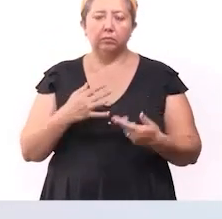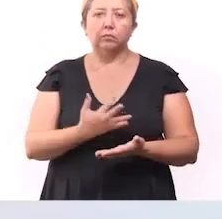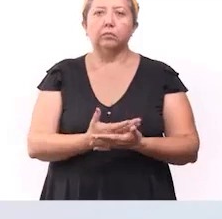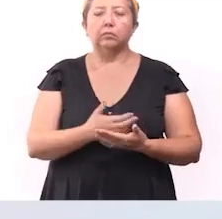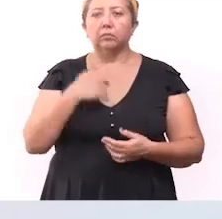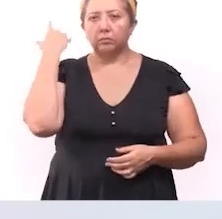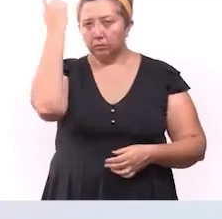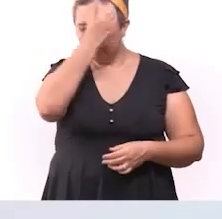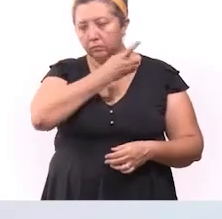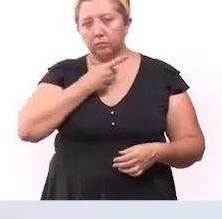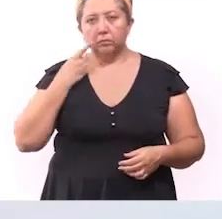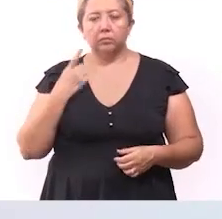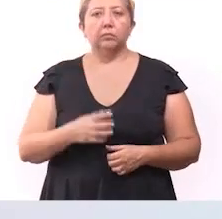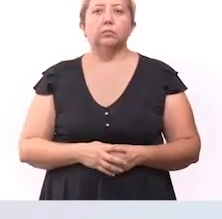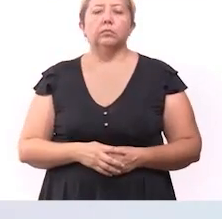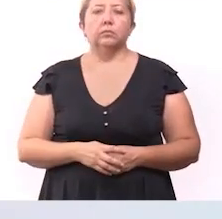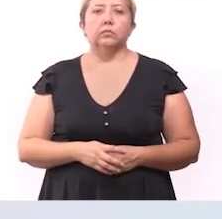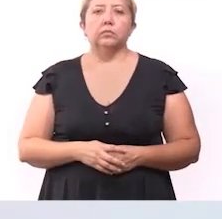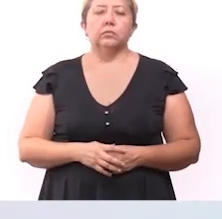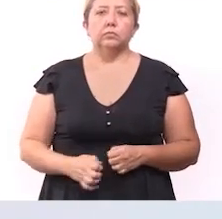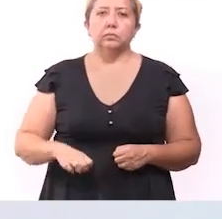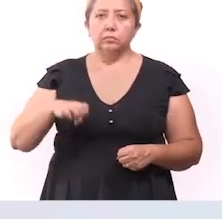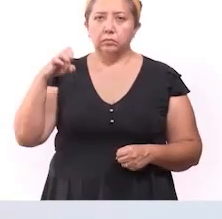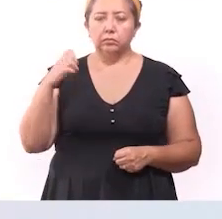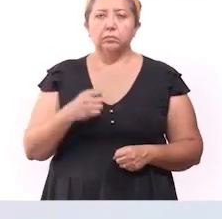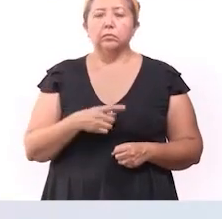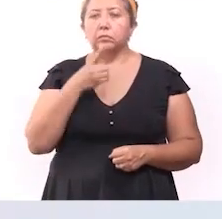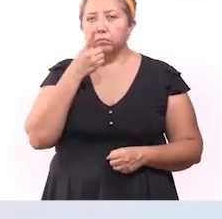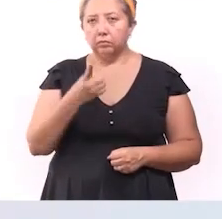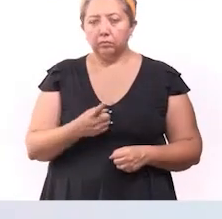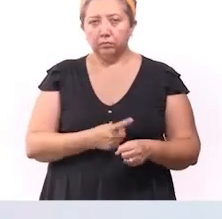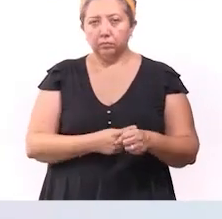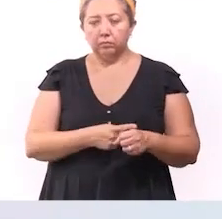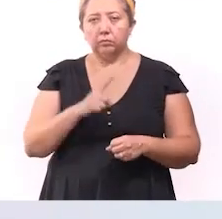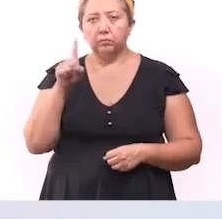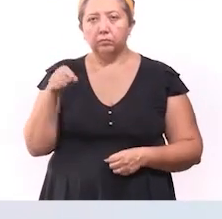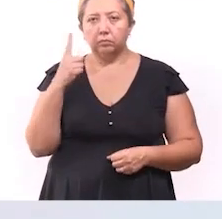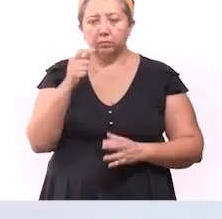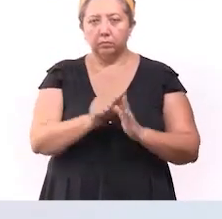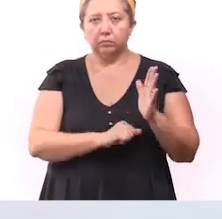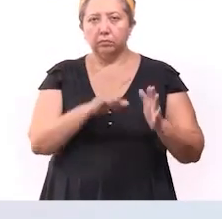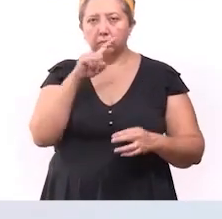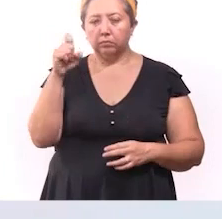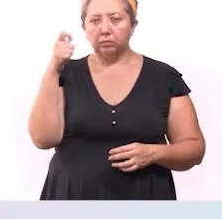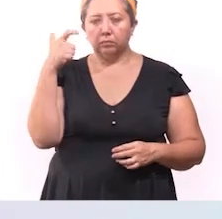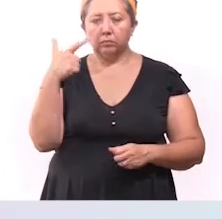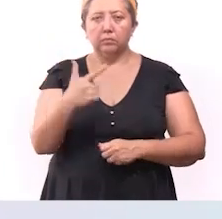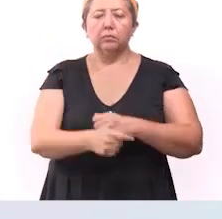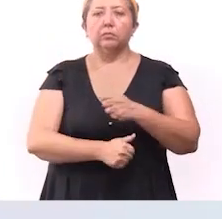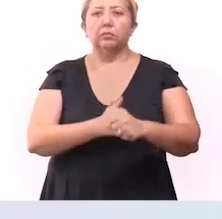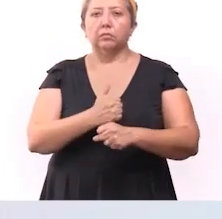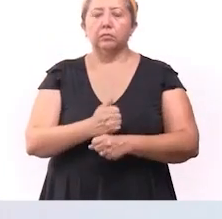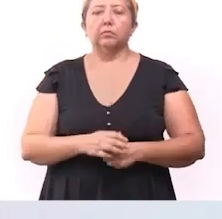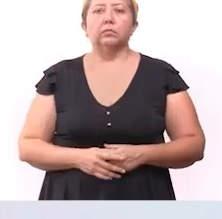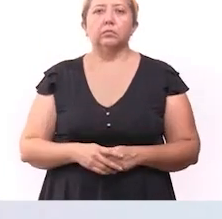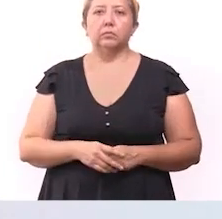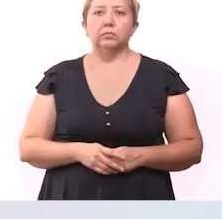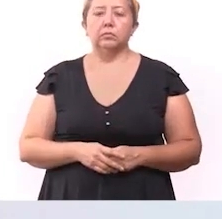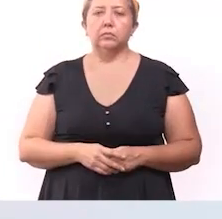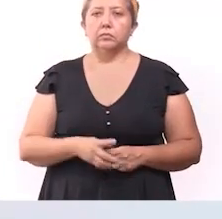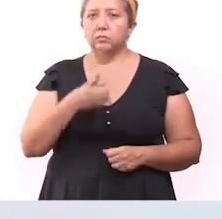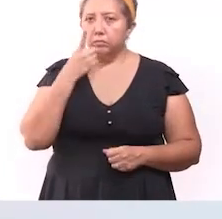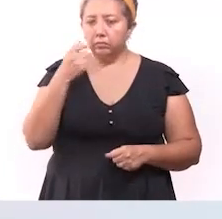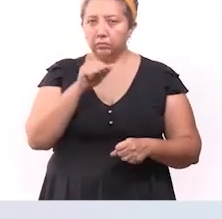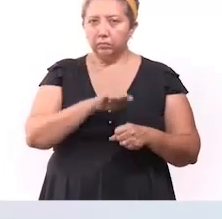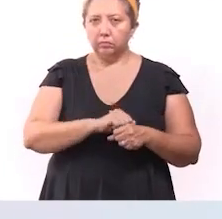otros pacientes a la espera de diagnóstico. El rango de edad de los casos es de 1 mes a 107 años.